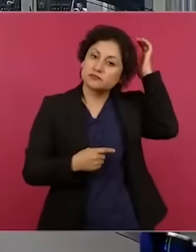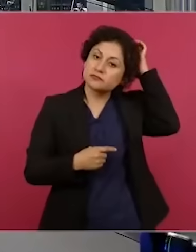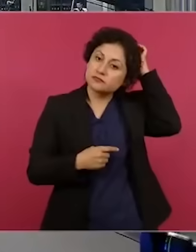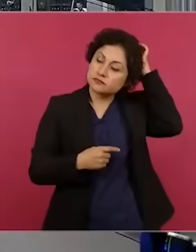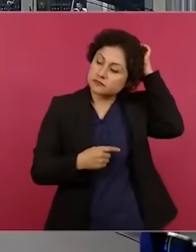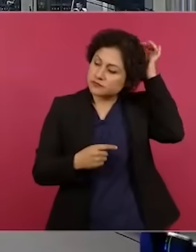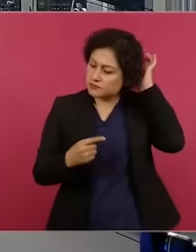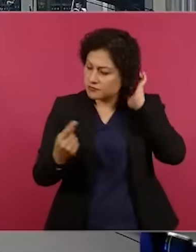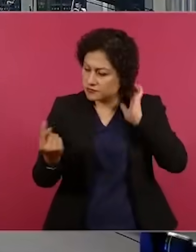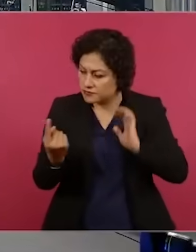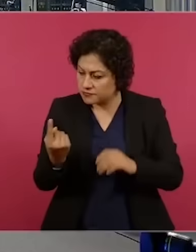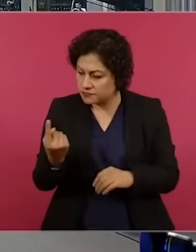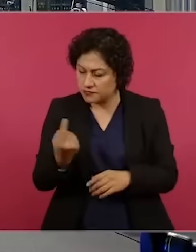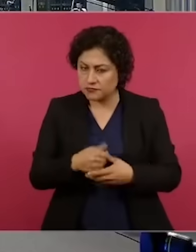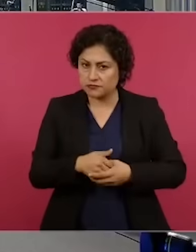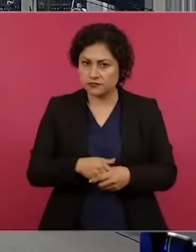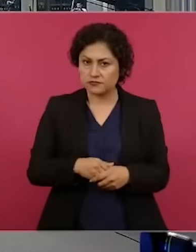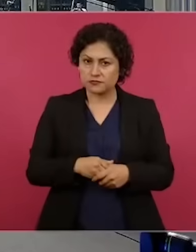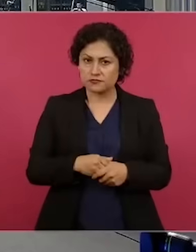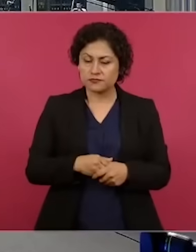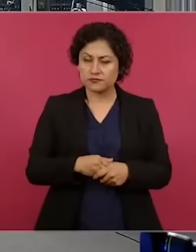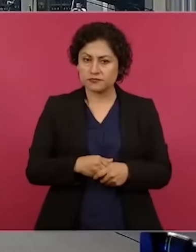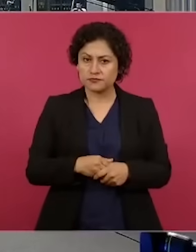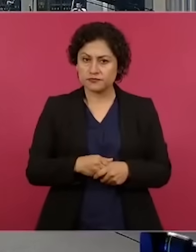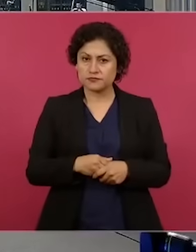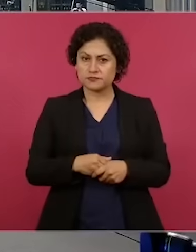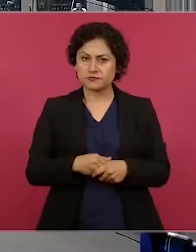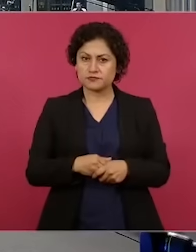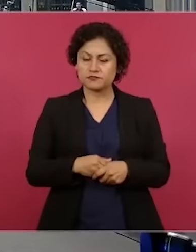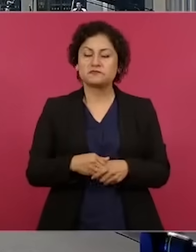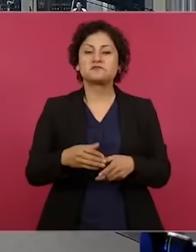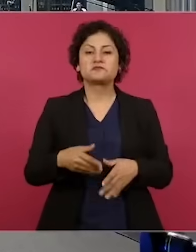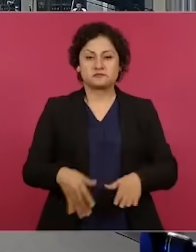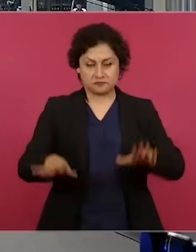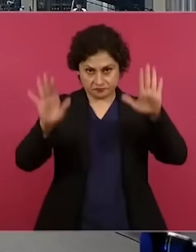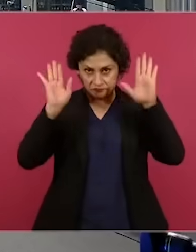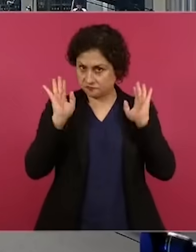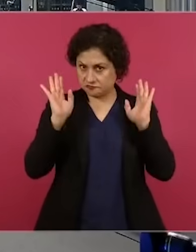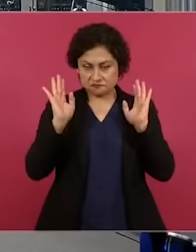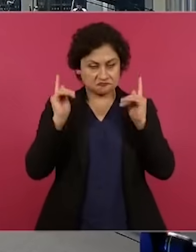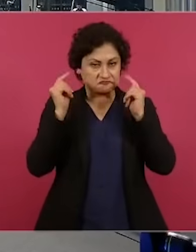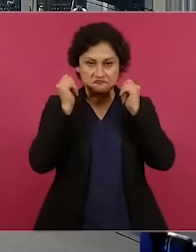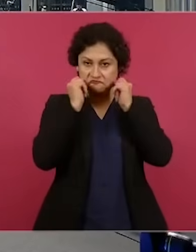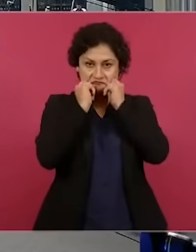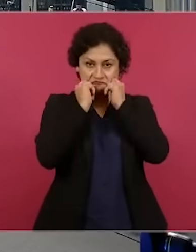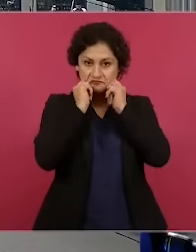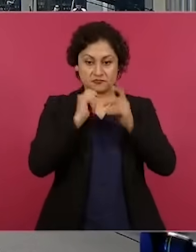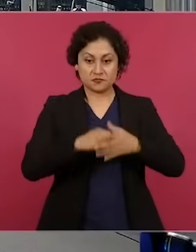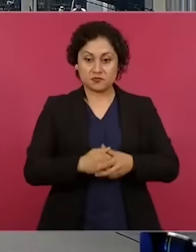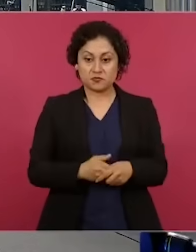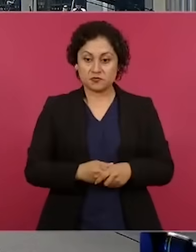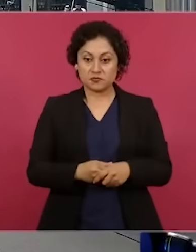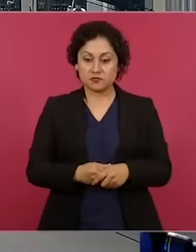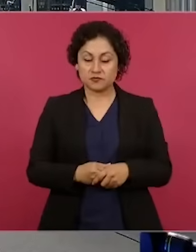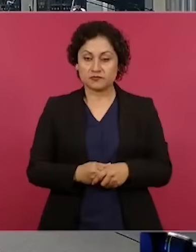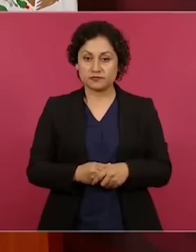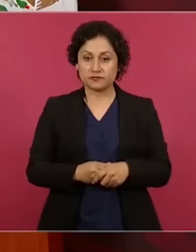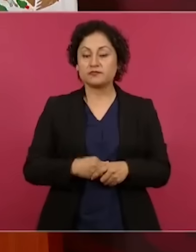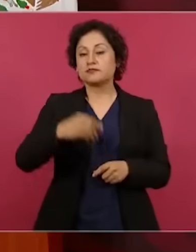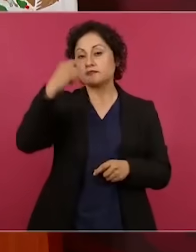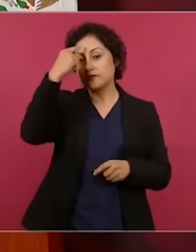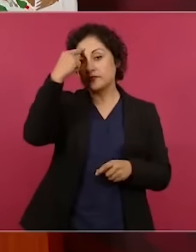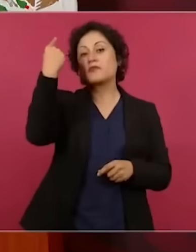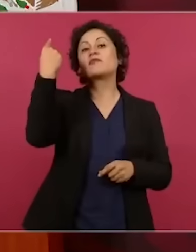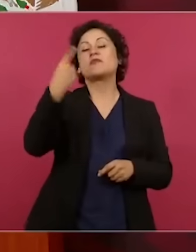¿Cómo? Los padres dicen que ellos tienen esa información. Ah, pues, de todas maneras, para que